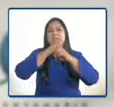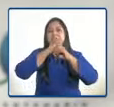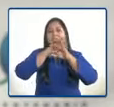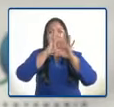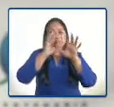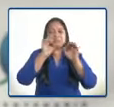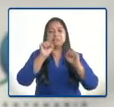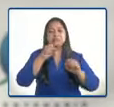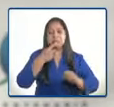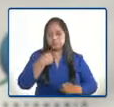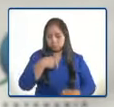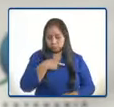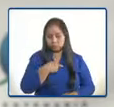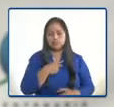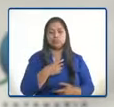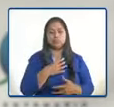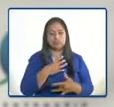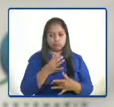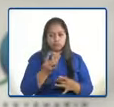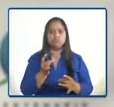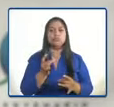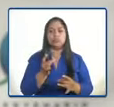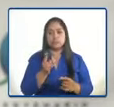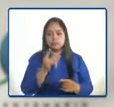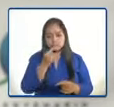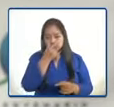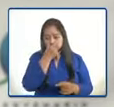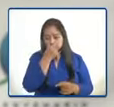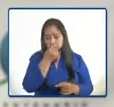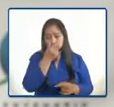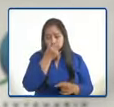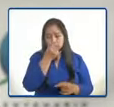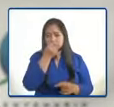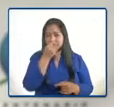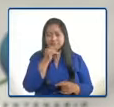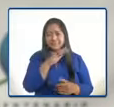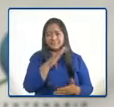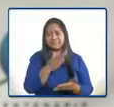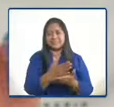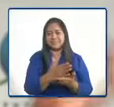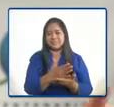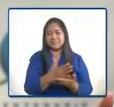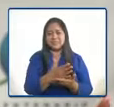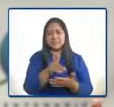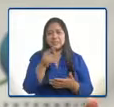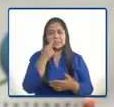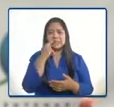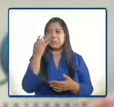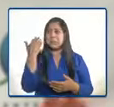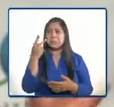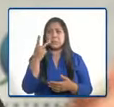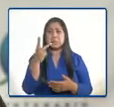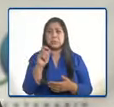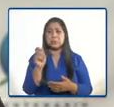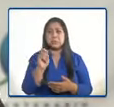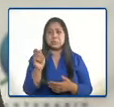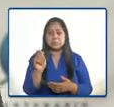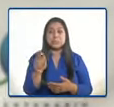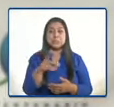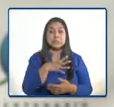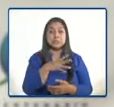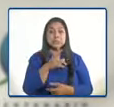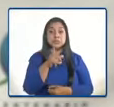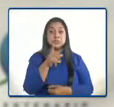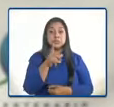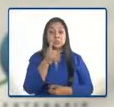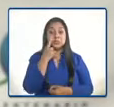principales interesados en que los actos de corrupción terminen en migración. Hace menos de 2 meses hubo un,